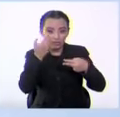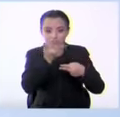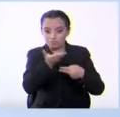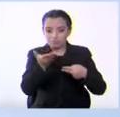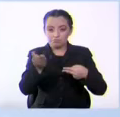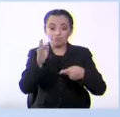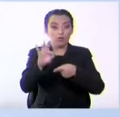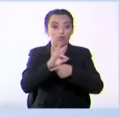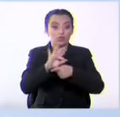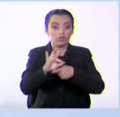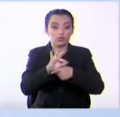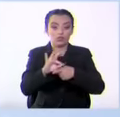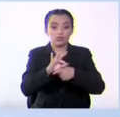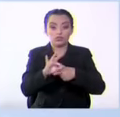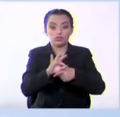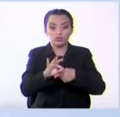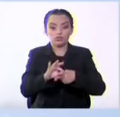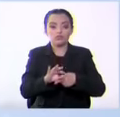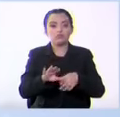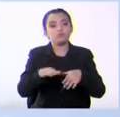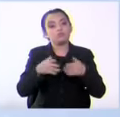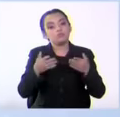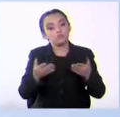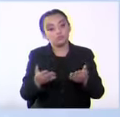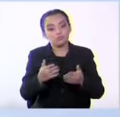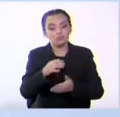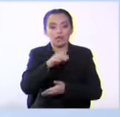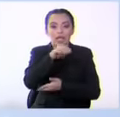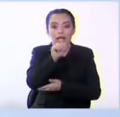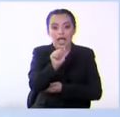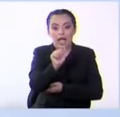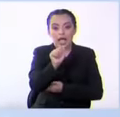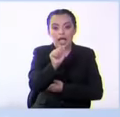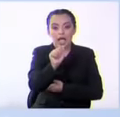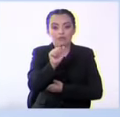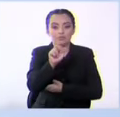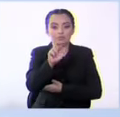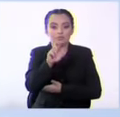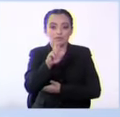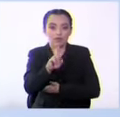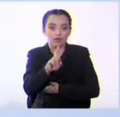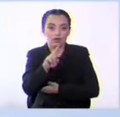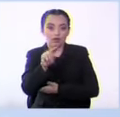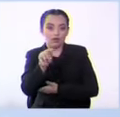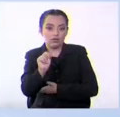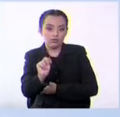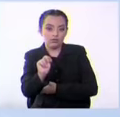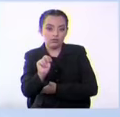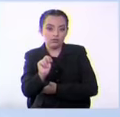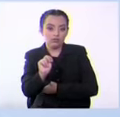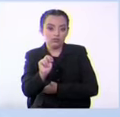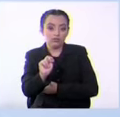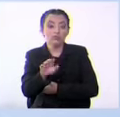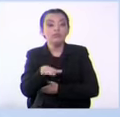por ejemplo, un ARN o también una proteína.